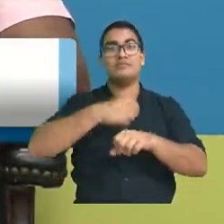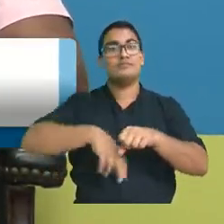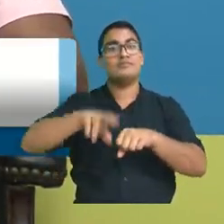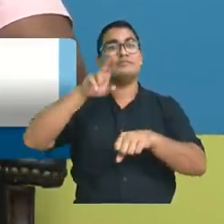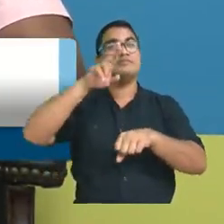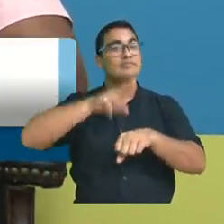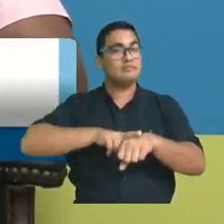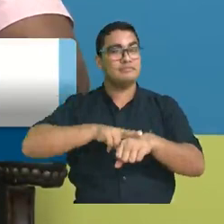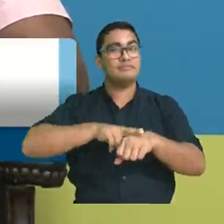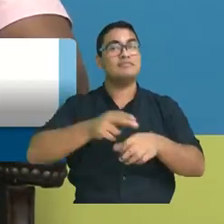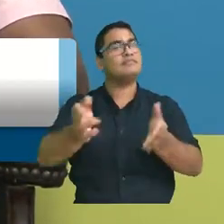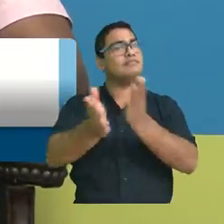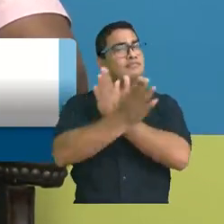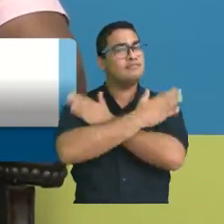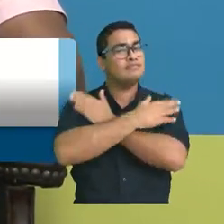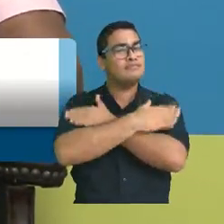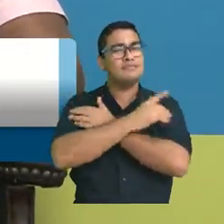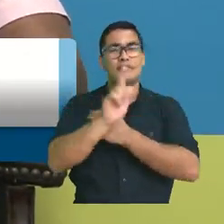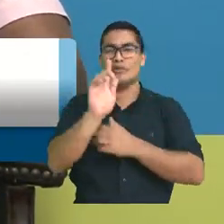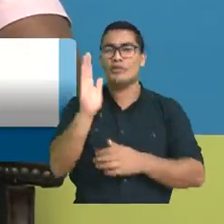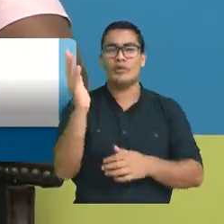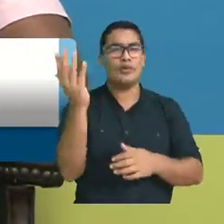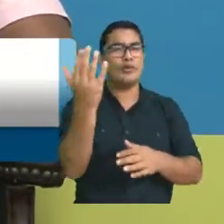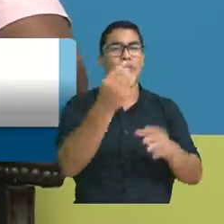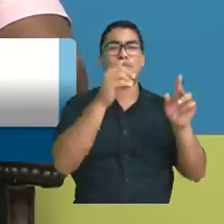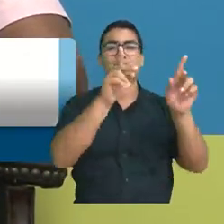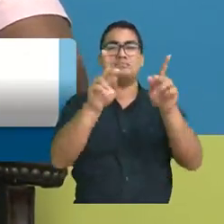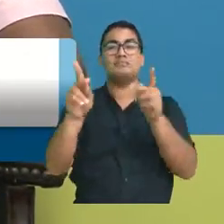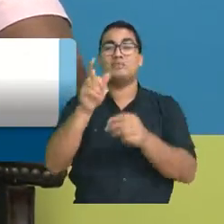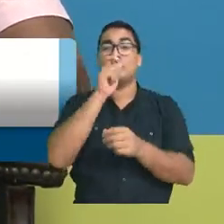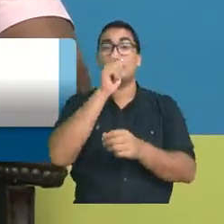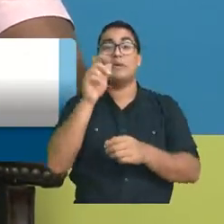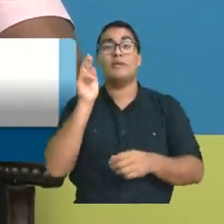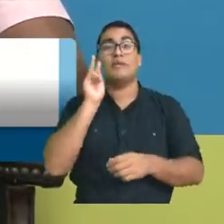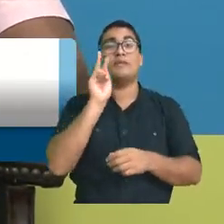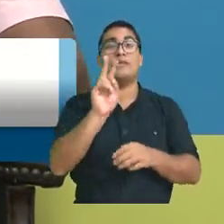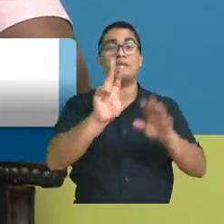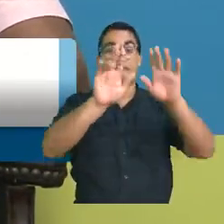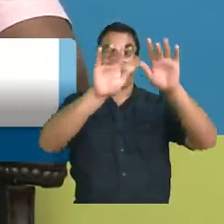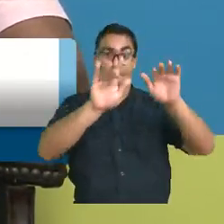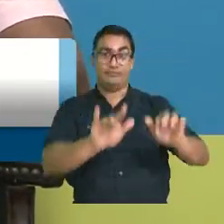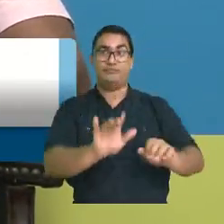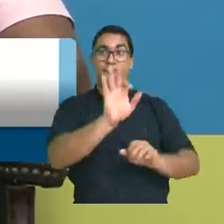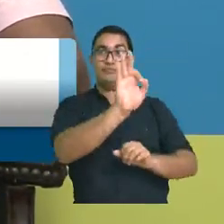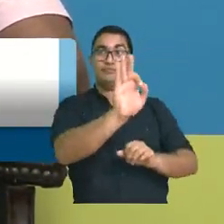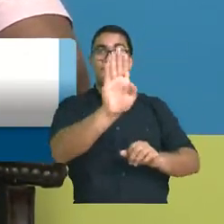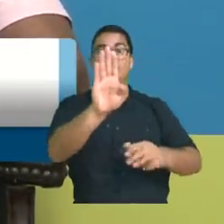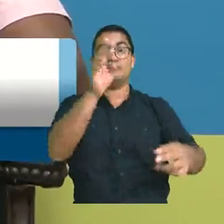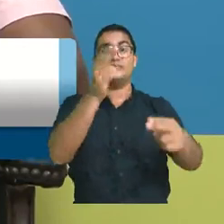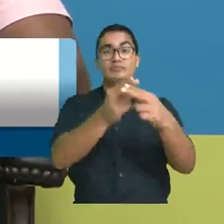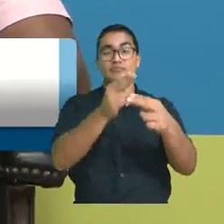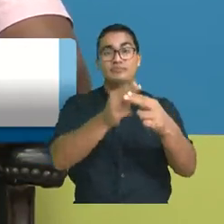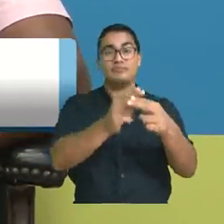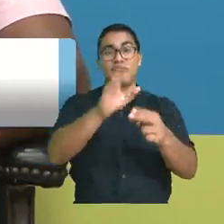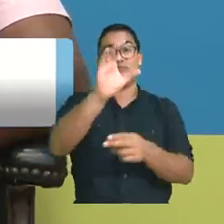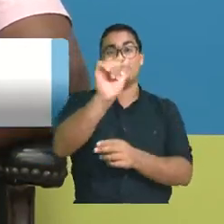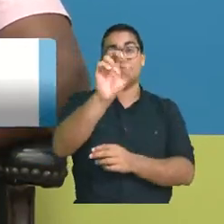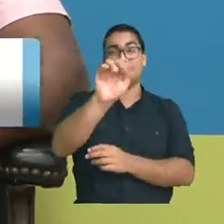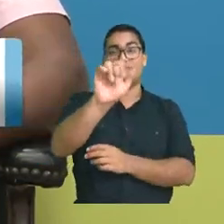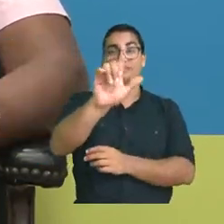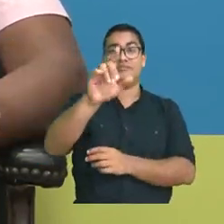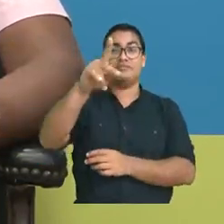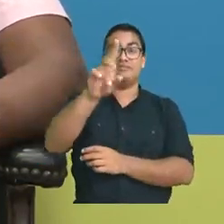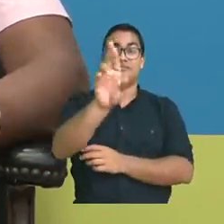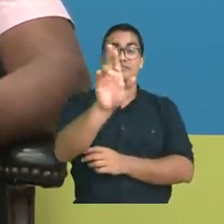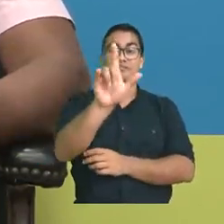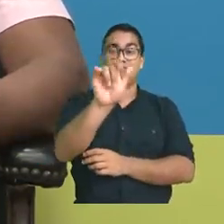Nacional. Saludos a todos y todas las televidentes que nos ven a través de Facebook. En esta red social aparecemos como Canal